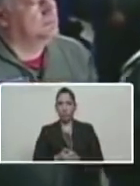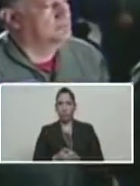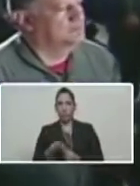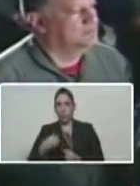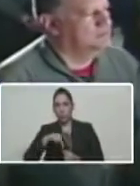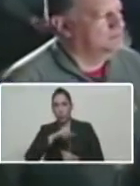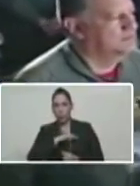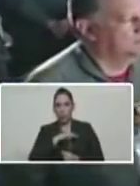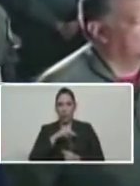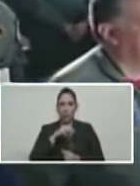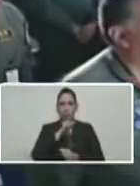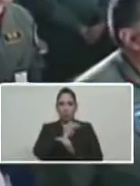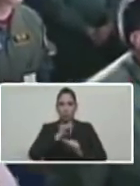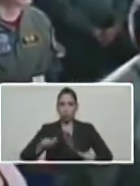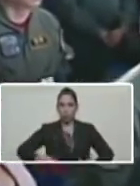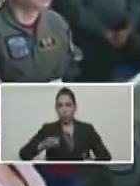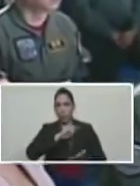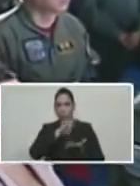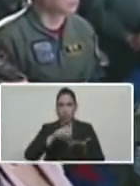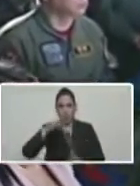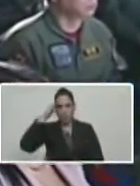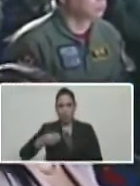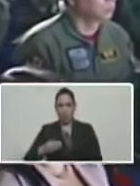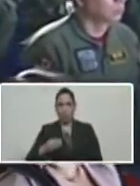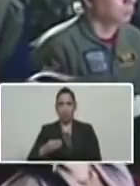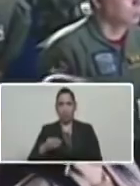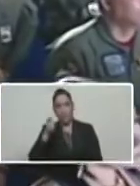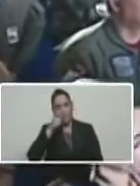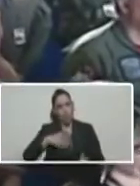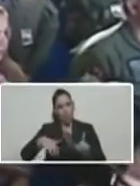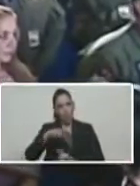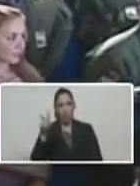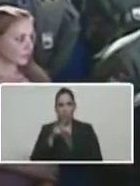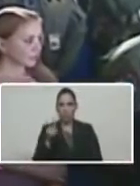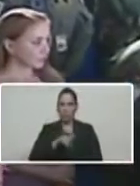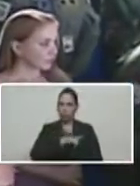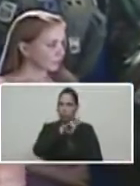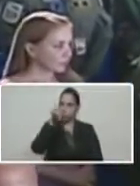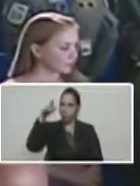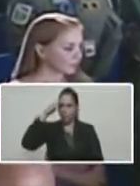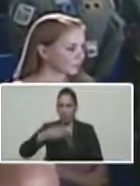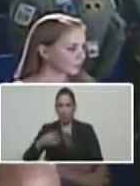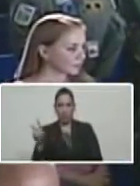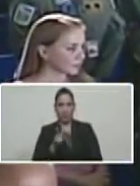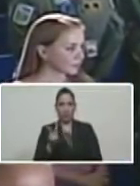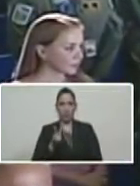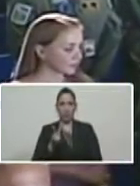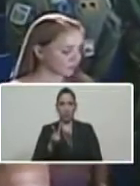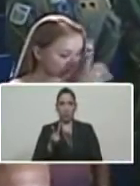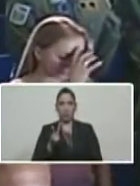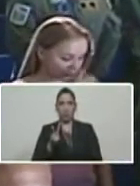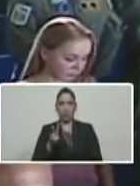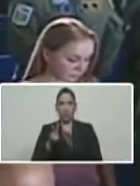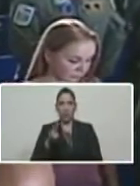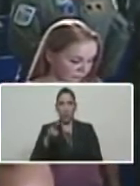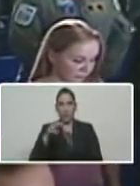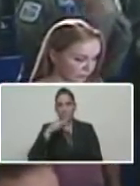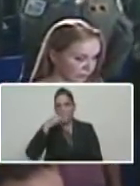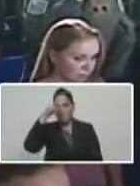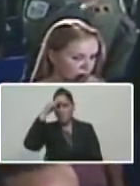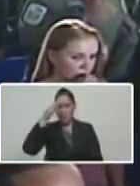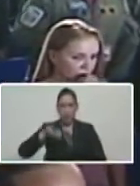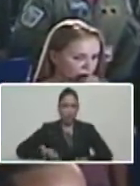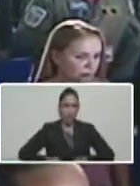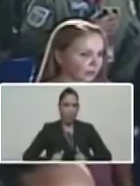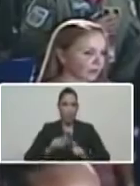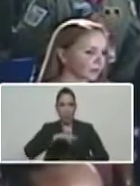Fuerza Armada, pueblo venezolano y aviación militar venezolana, que sea la del Padre, la del Hijo y la del Espíritu